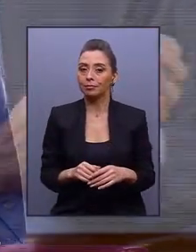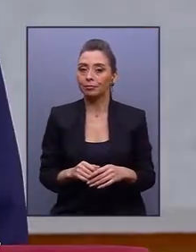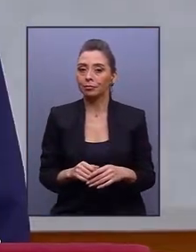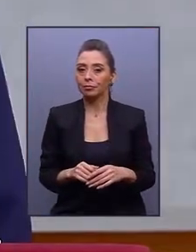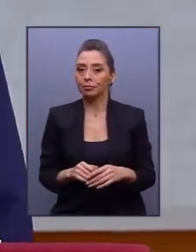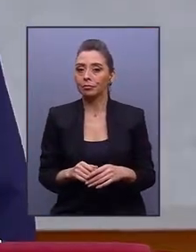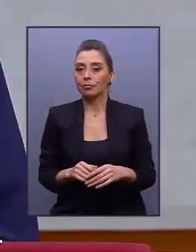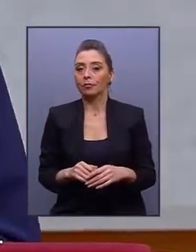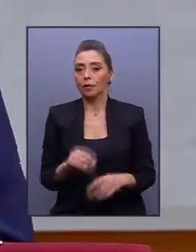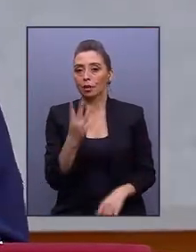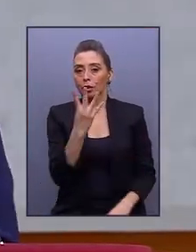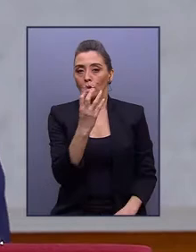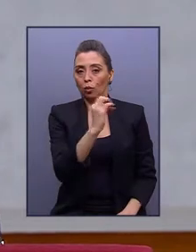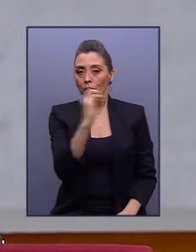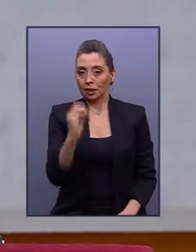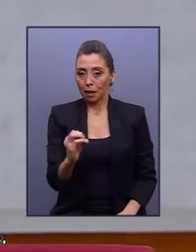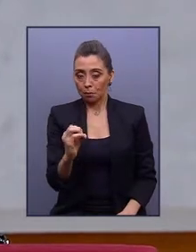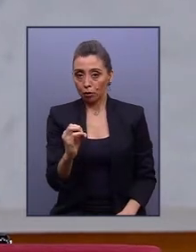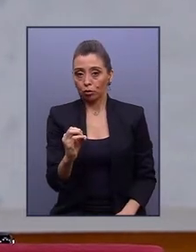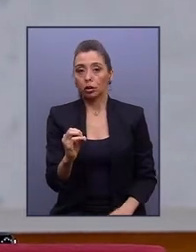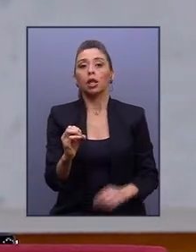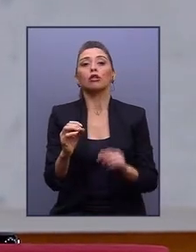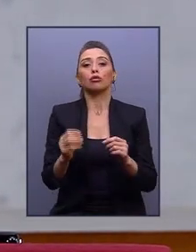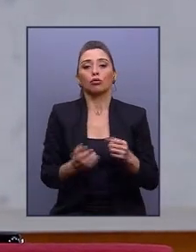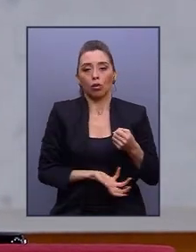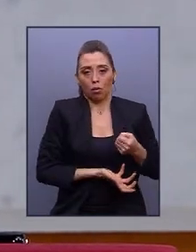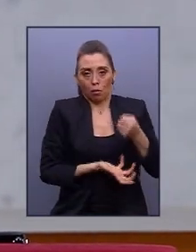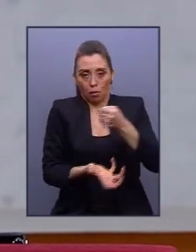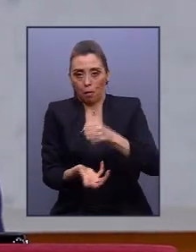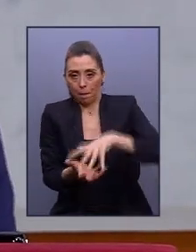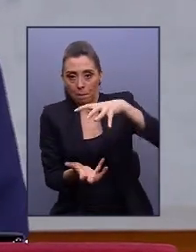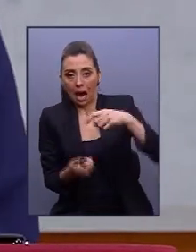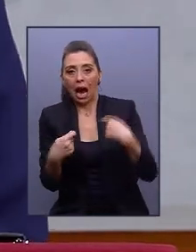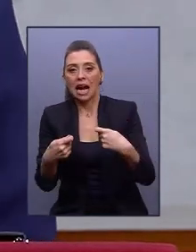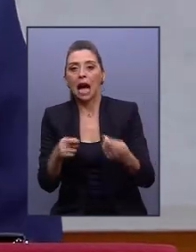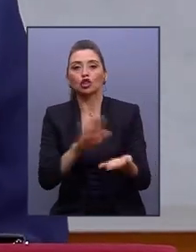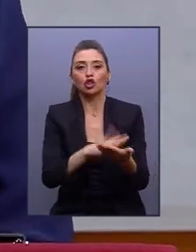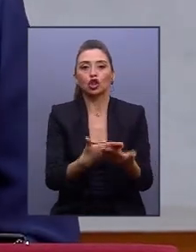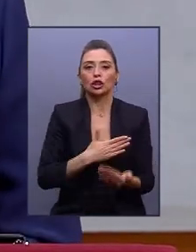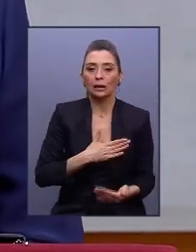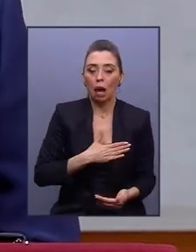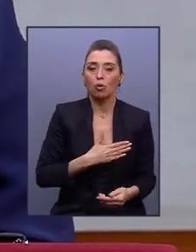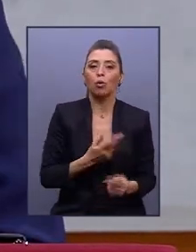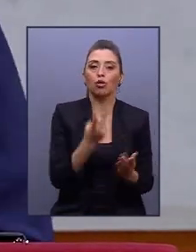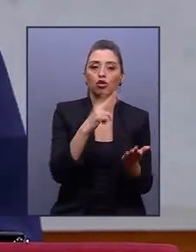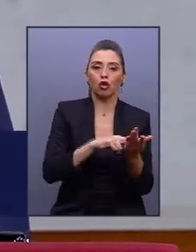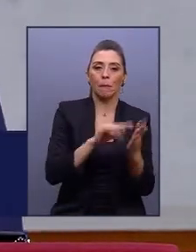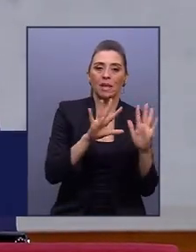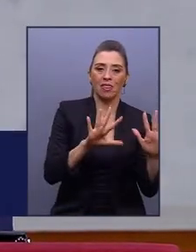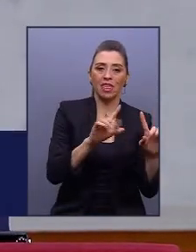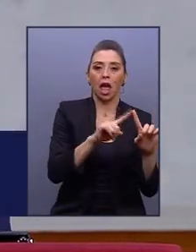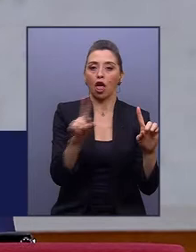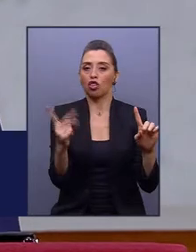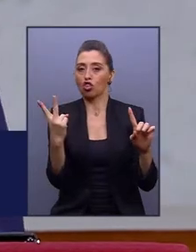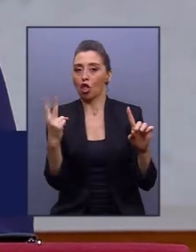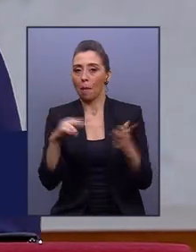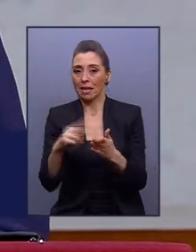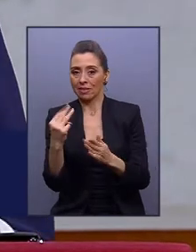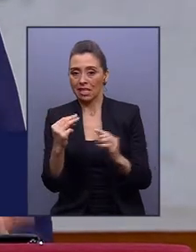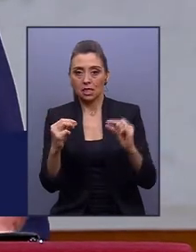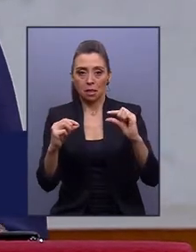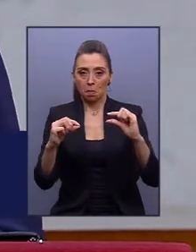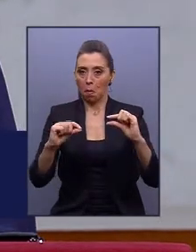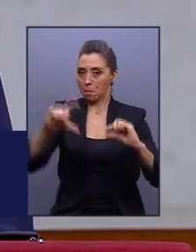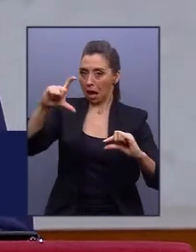Hemos superado en un 40% en términos reales la inversión en salud que se hizo entre 2010 y 2013. Es cierto que las